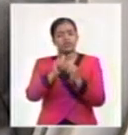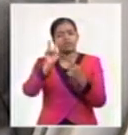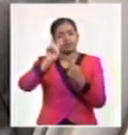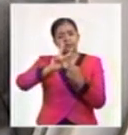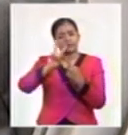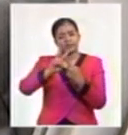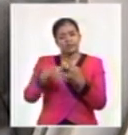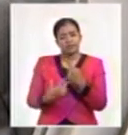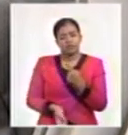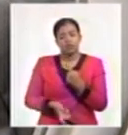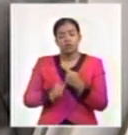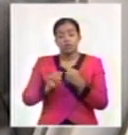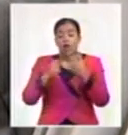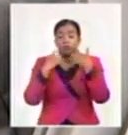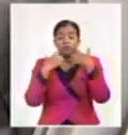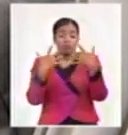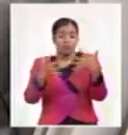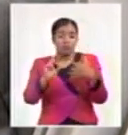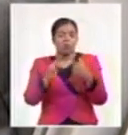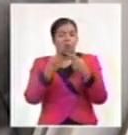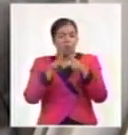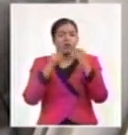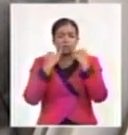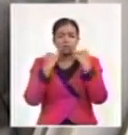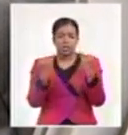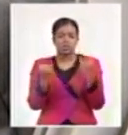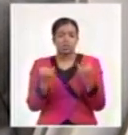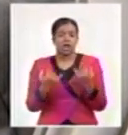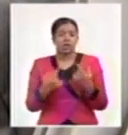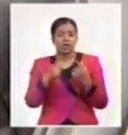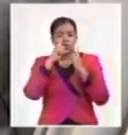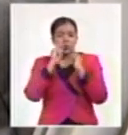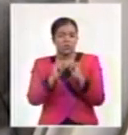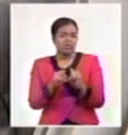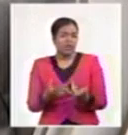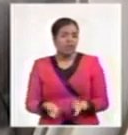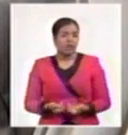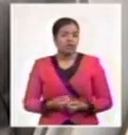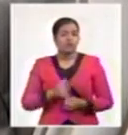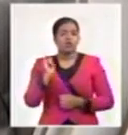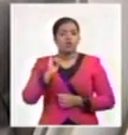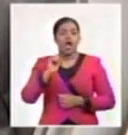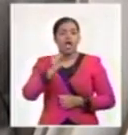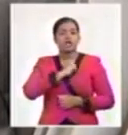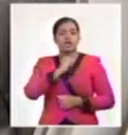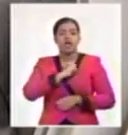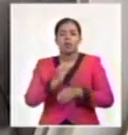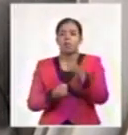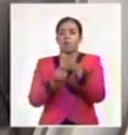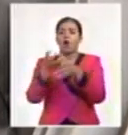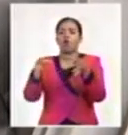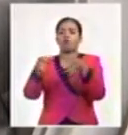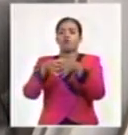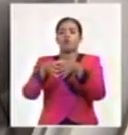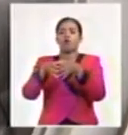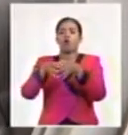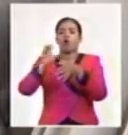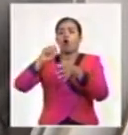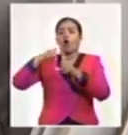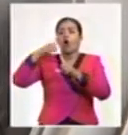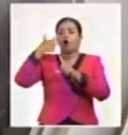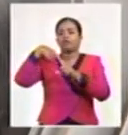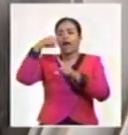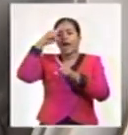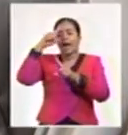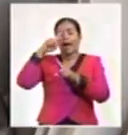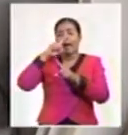muy trascendental, pero muy interesante, de una especie de OTAN árabe que se quería crear entre países del Golfo, una asociación